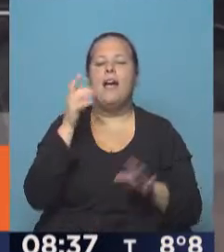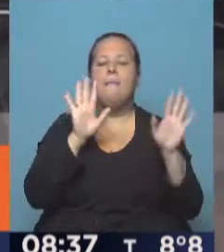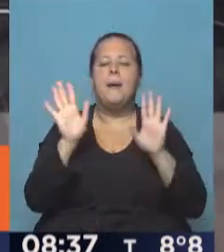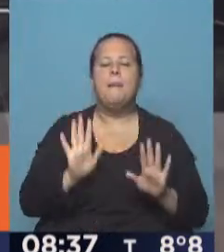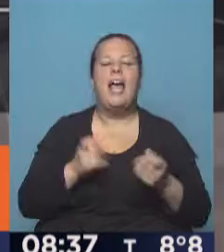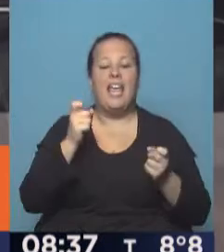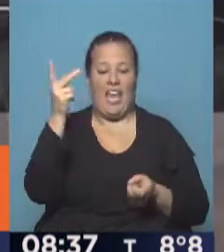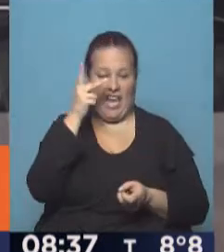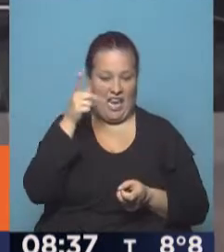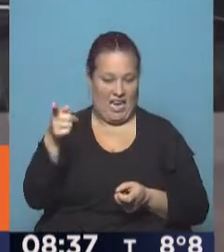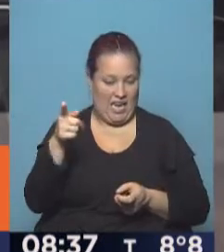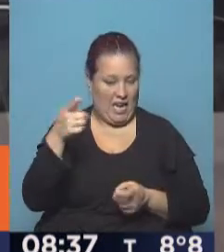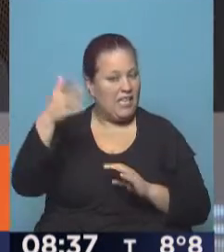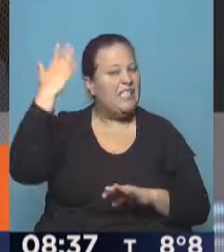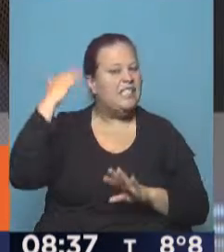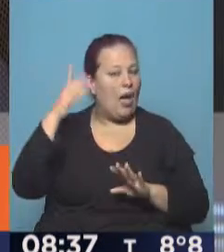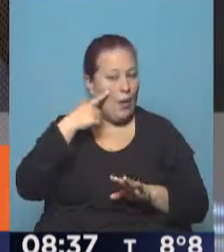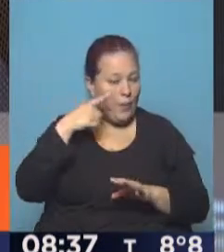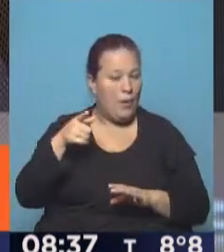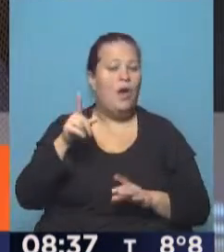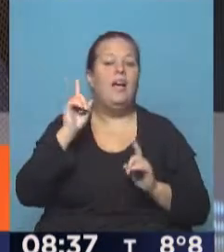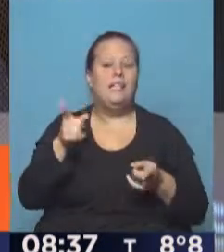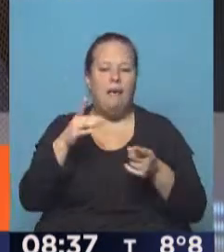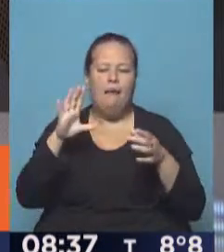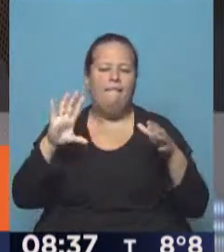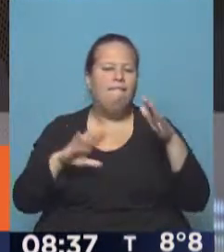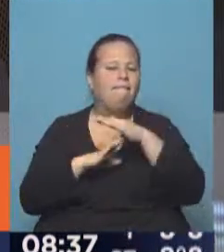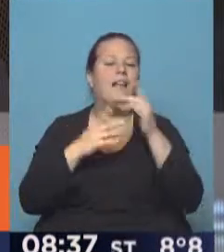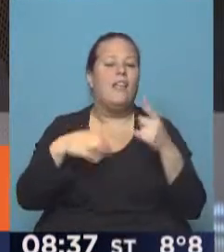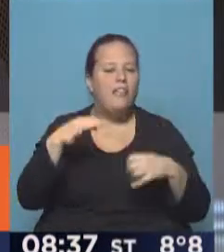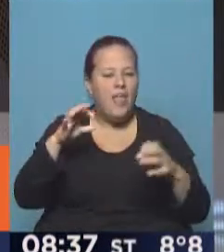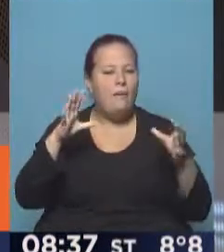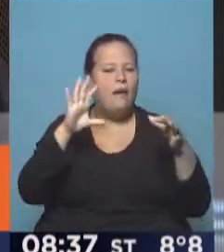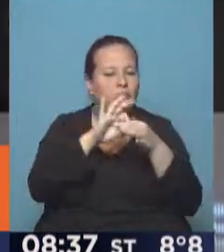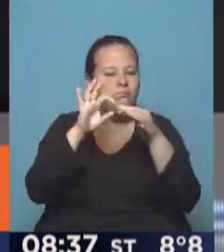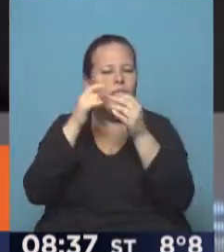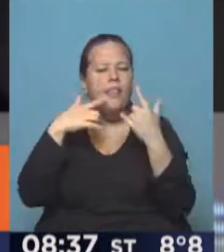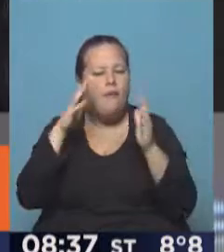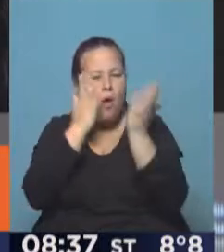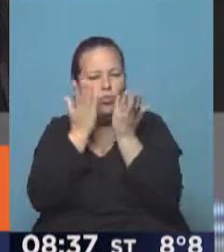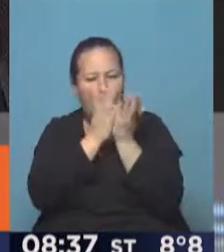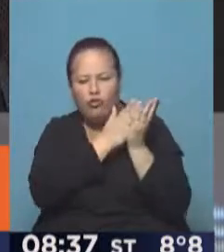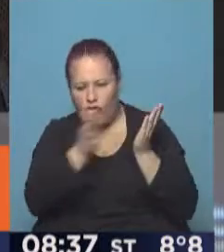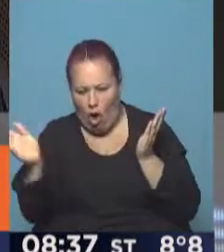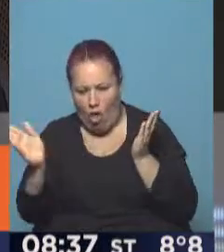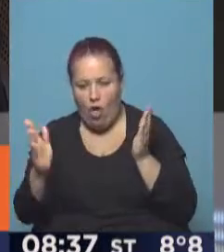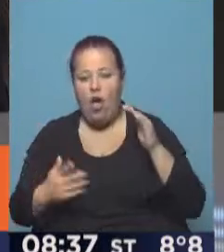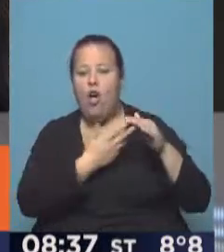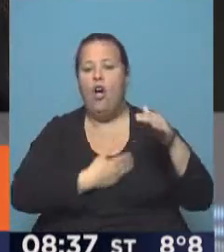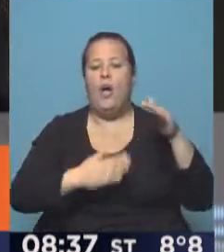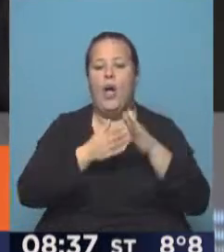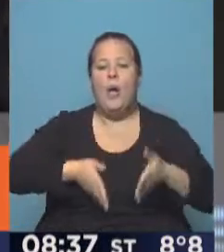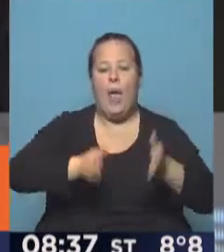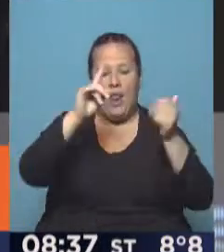diseñado Néstor Kirchner en su momento y que tiene piezas centrales que deben ser todas estudiadas. Las autoridades de